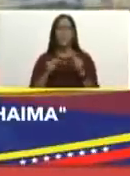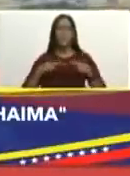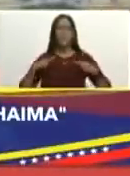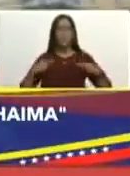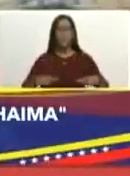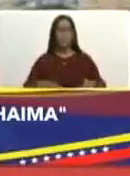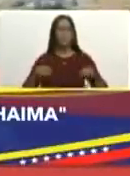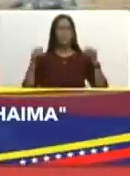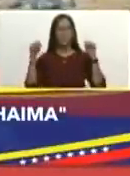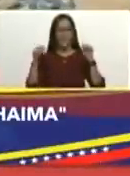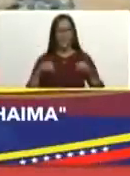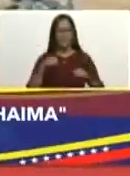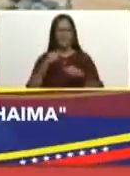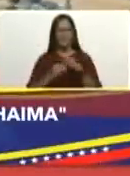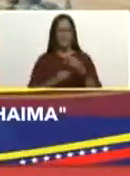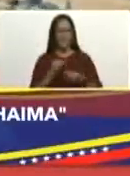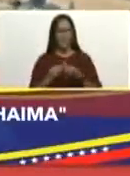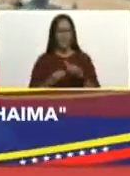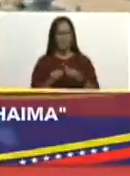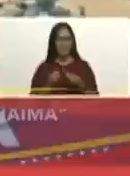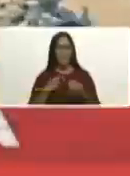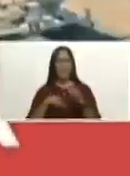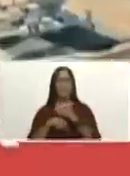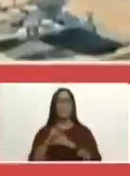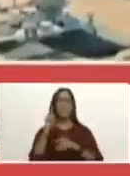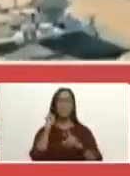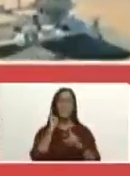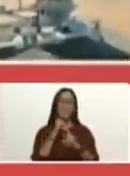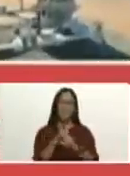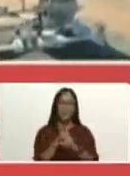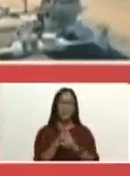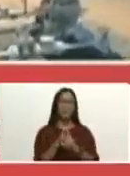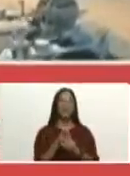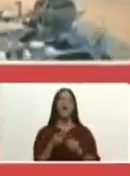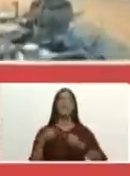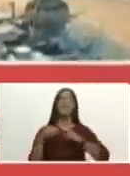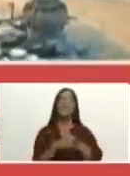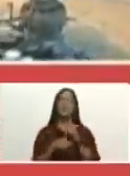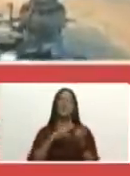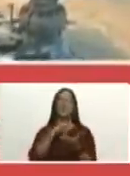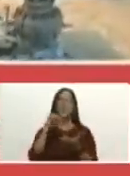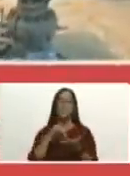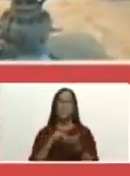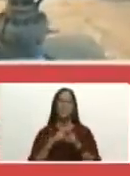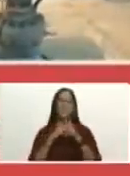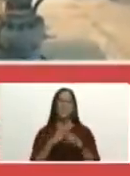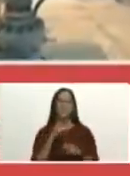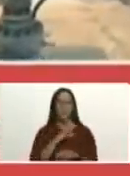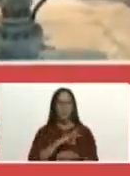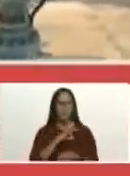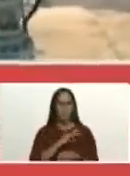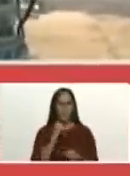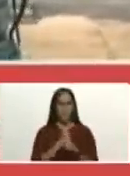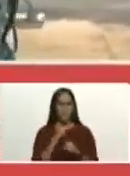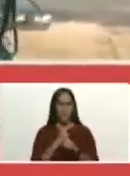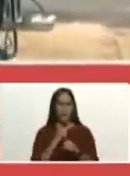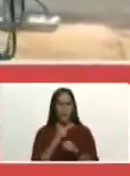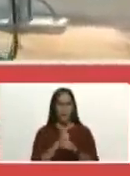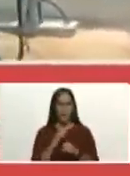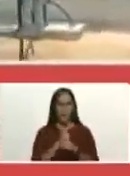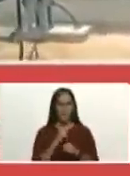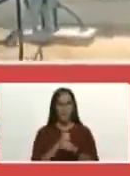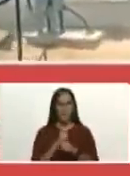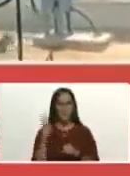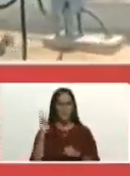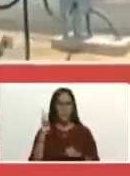aquí se generen vayan directamente al Fondo Nacional de Prestaciones Sociales de los Trabajadores y Trabajadoras